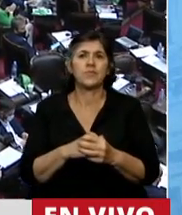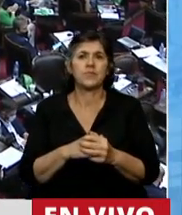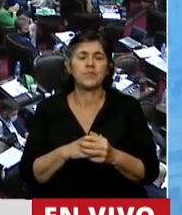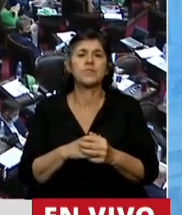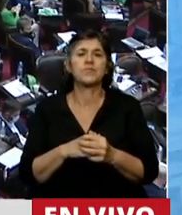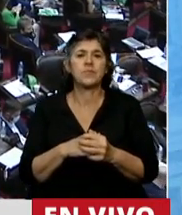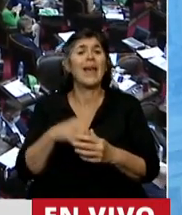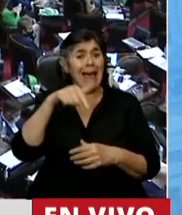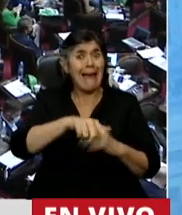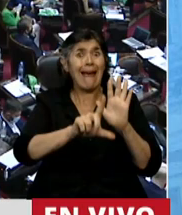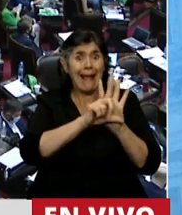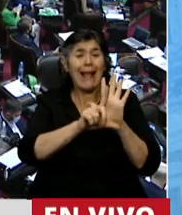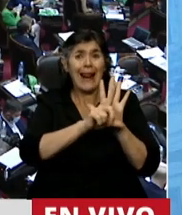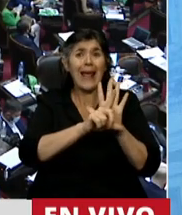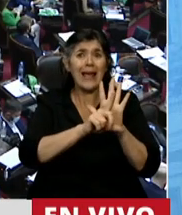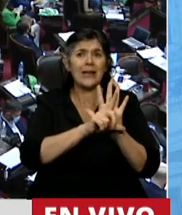evidentemente esta ley